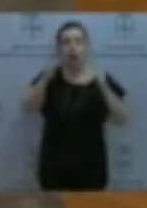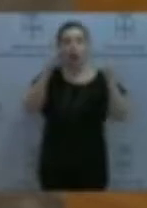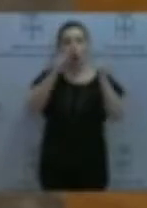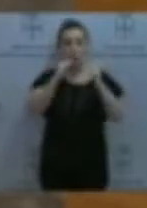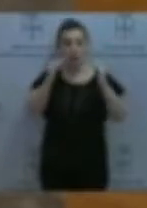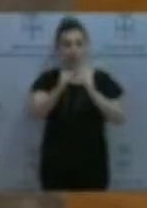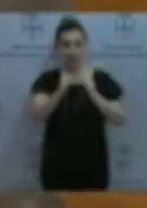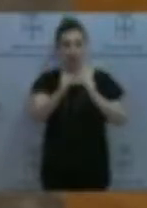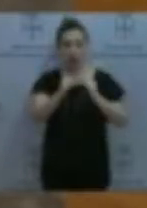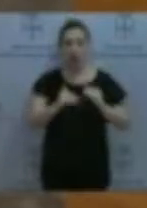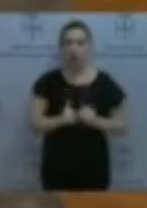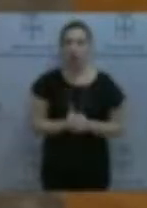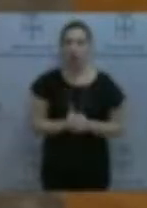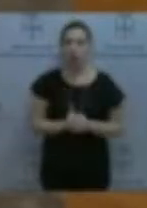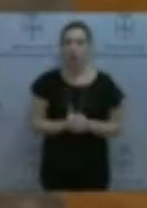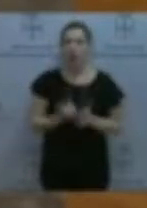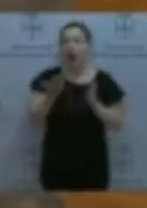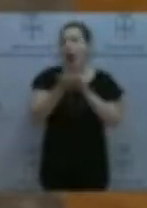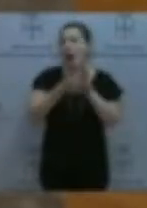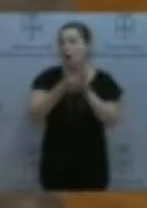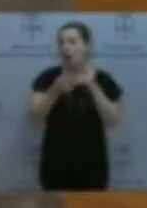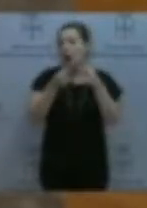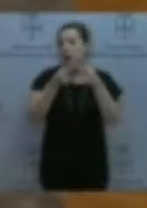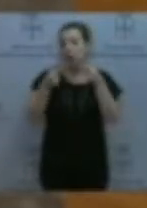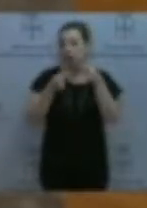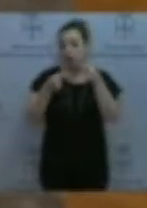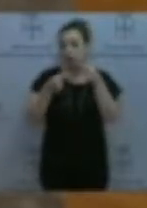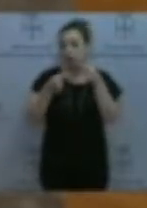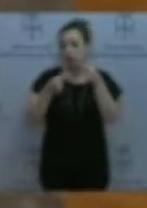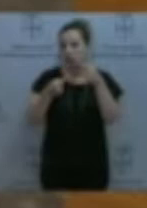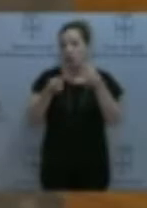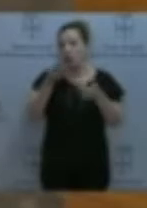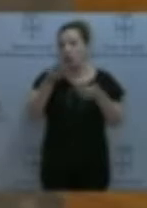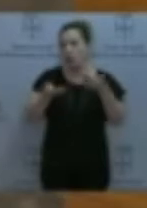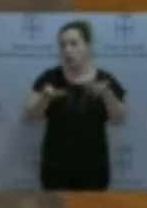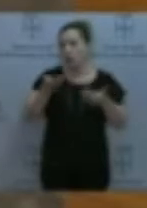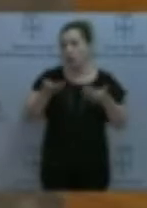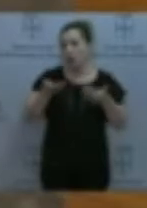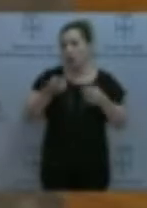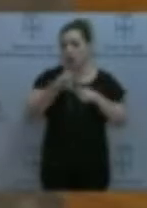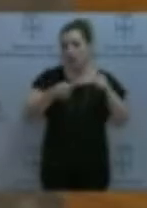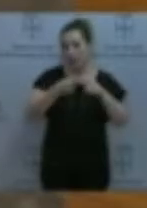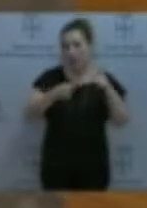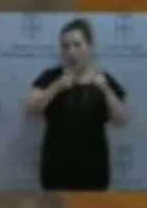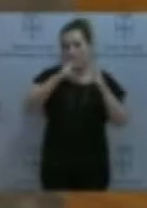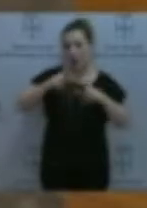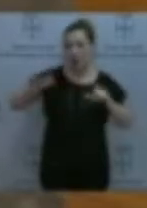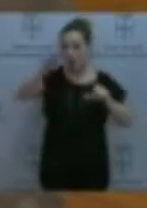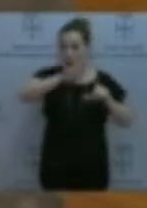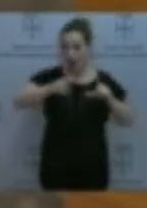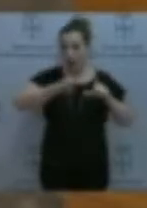con un diferencial inferior respecto de la media europea en el ámbito doméstico, ese precio también